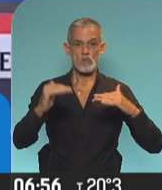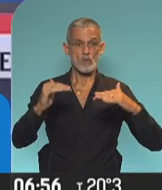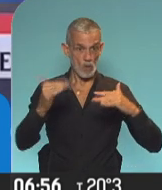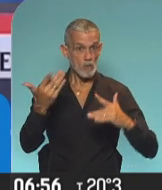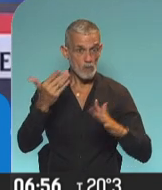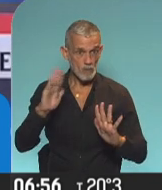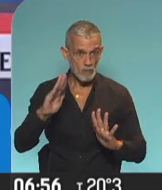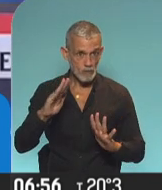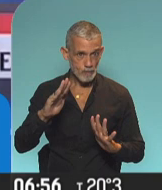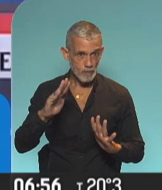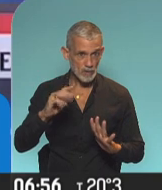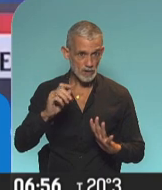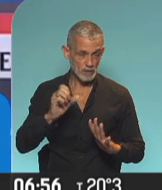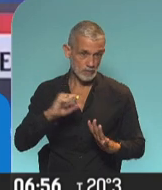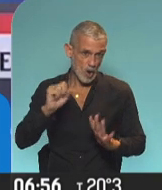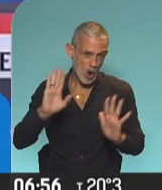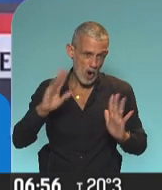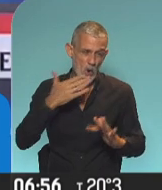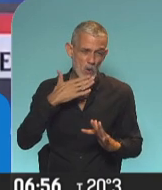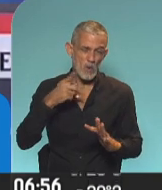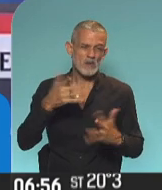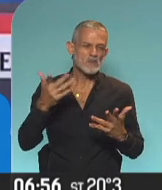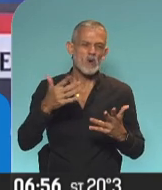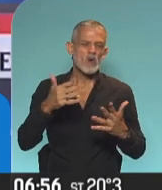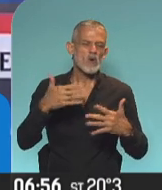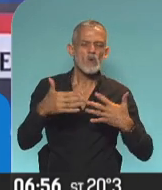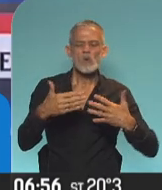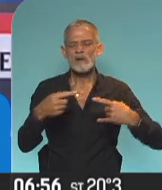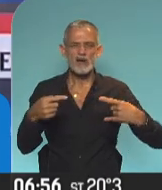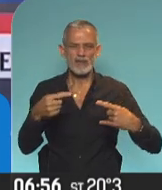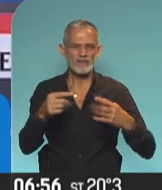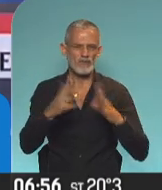podía haber terminado con otro resultado y nada más, ¿no? Pero las jugadas son de otra forma y de otra manera, ¿no?